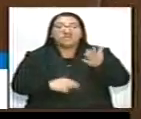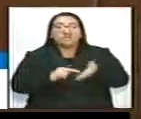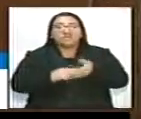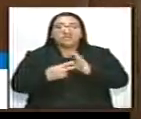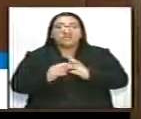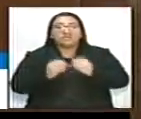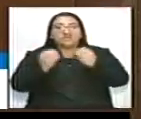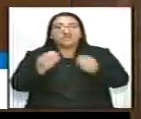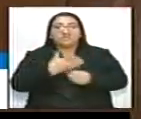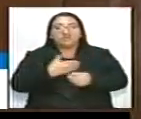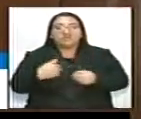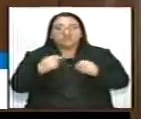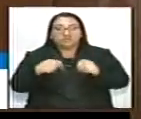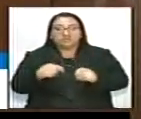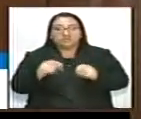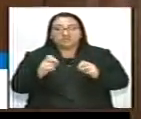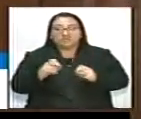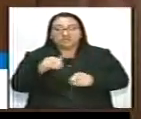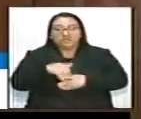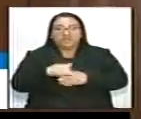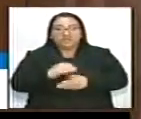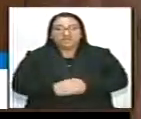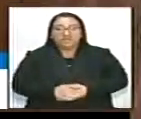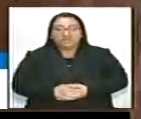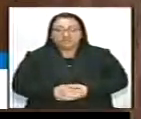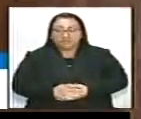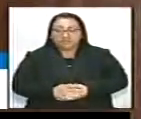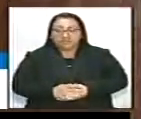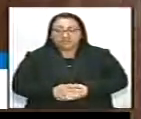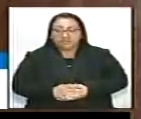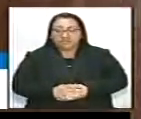para presidir el presente acto eleccionario.